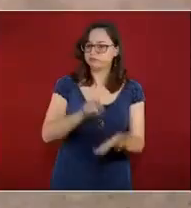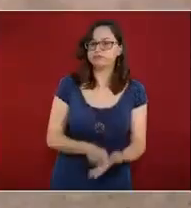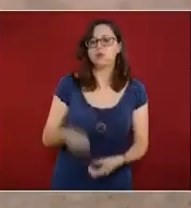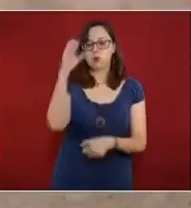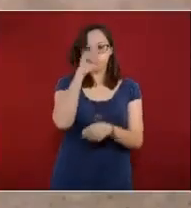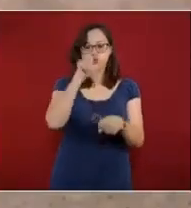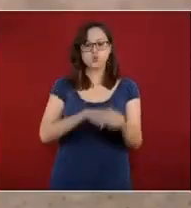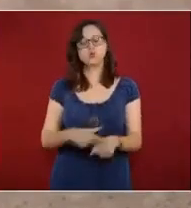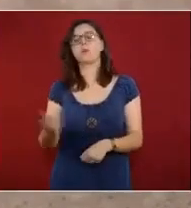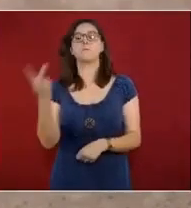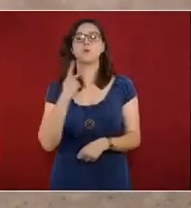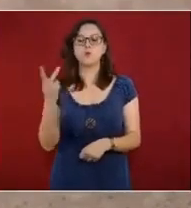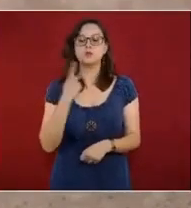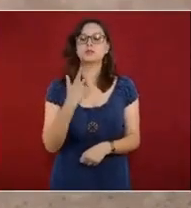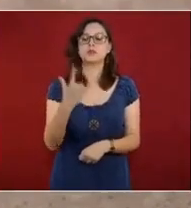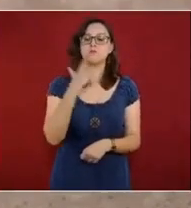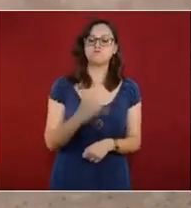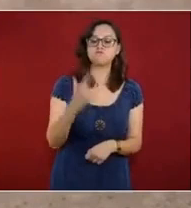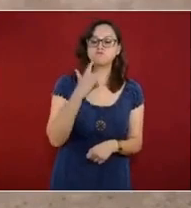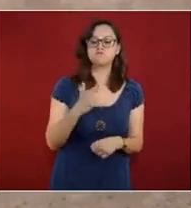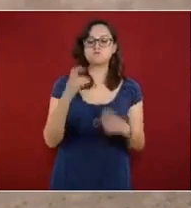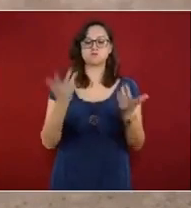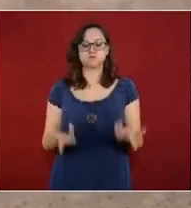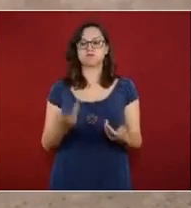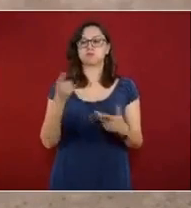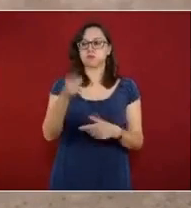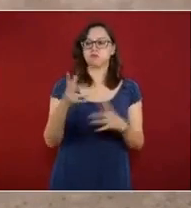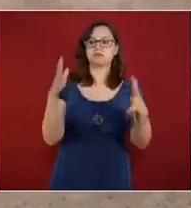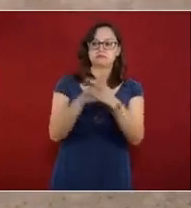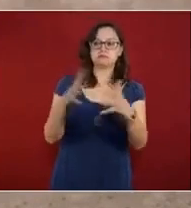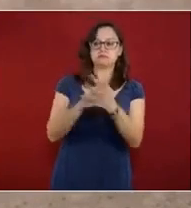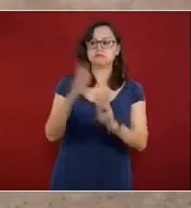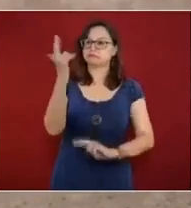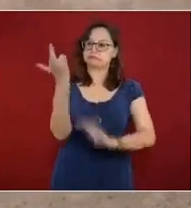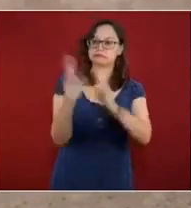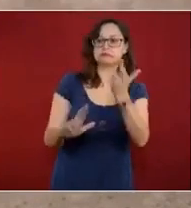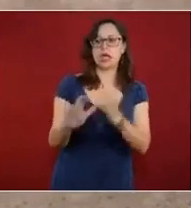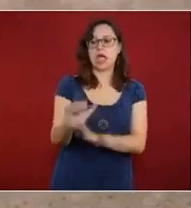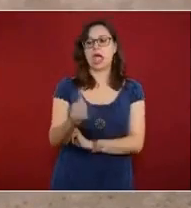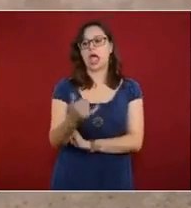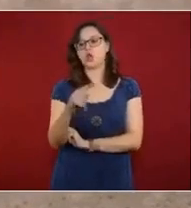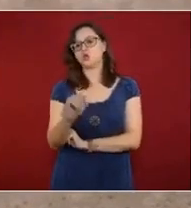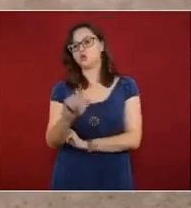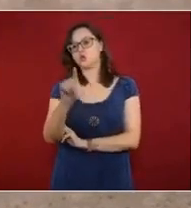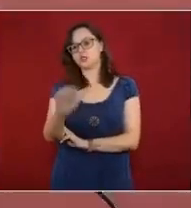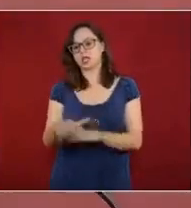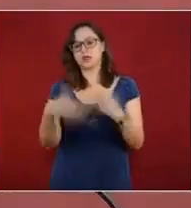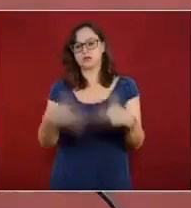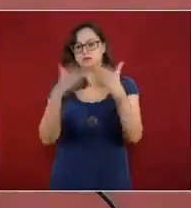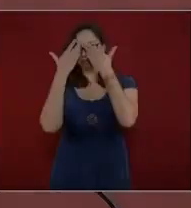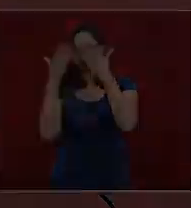la política, de la lucha contra los conservadores en la Revolución de Ayutla. Fue un liberal apasionado, un maestro